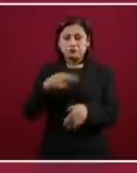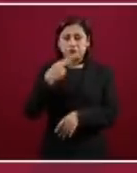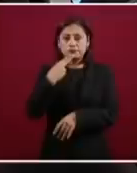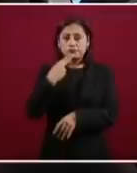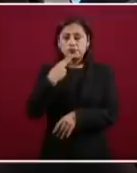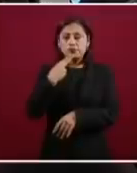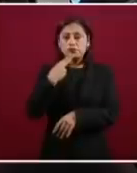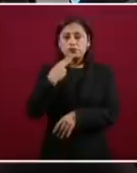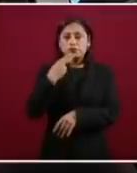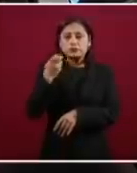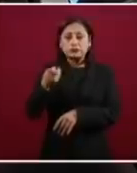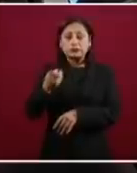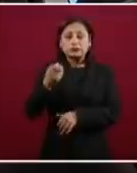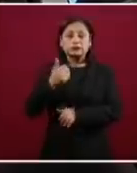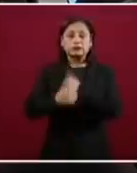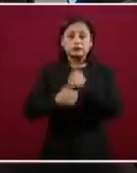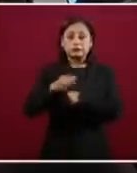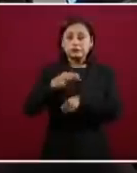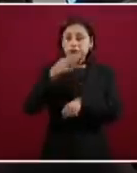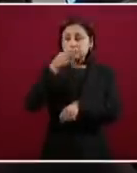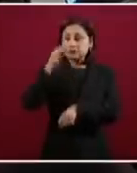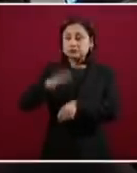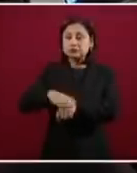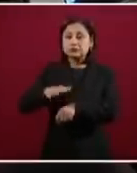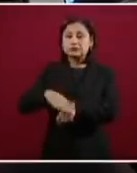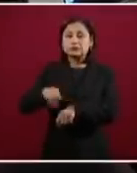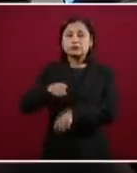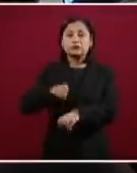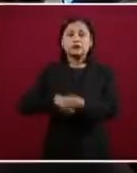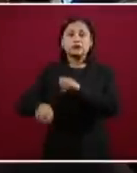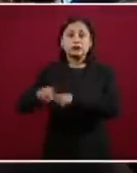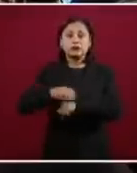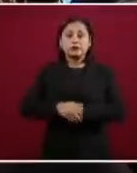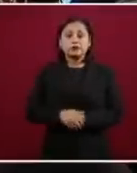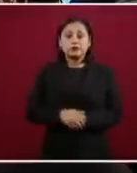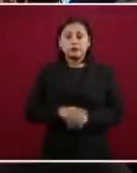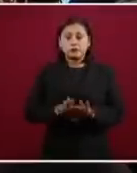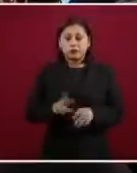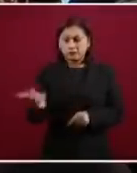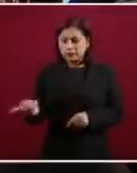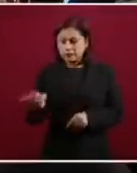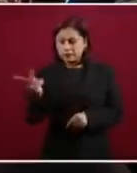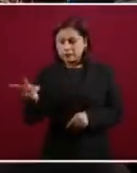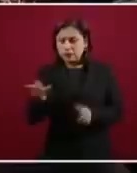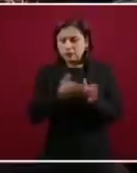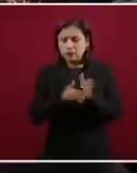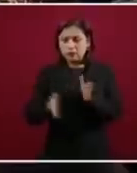para poder estar en tiempo. ¿No trajiste el cronograma?